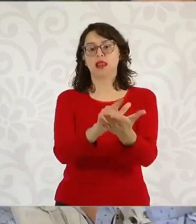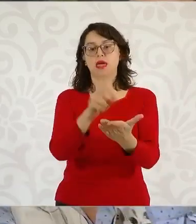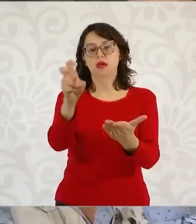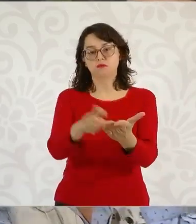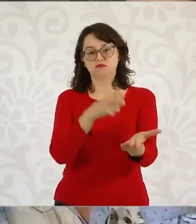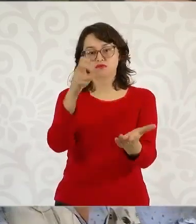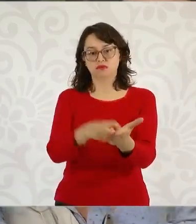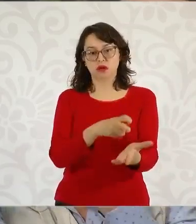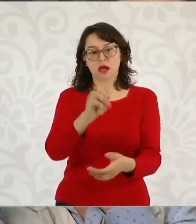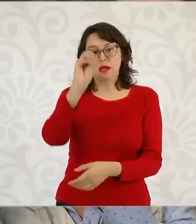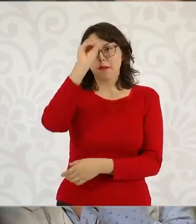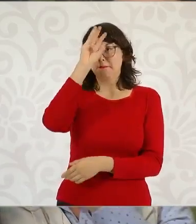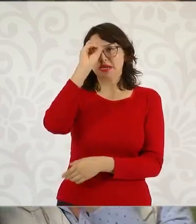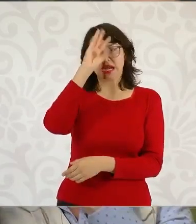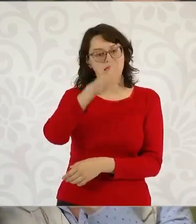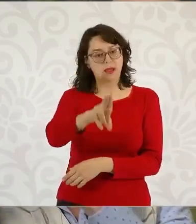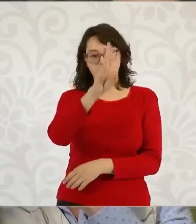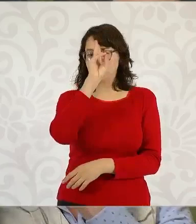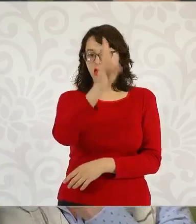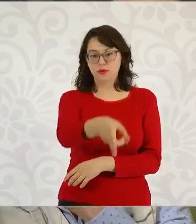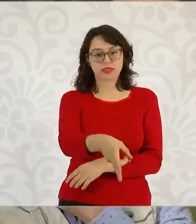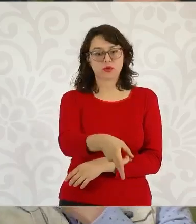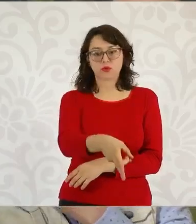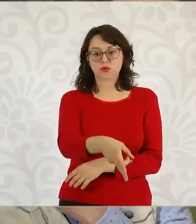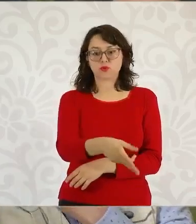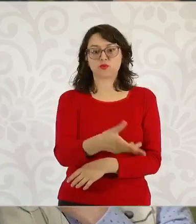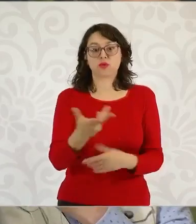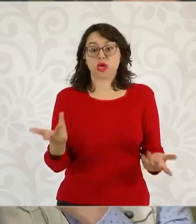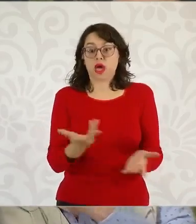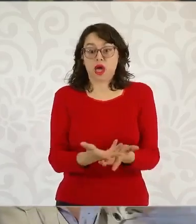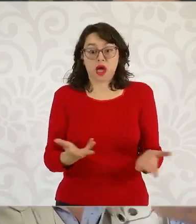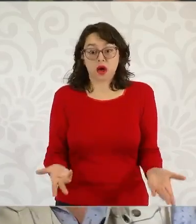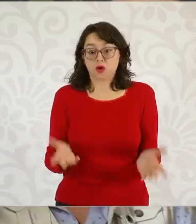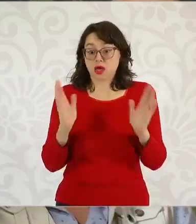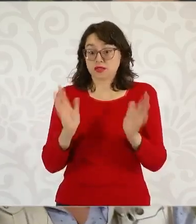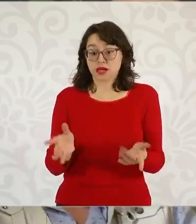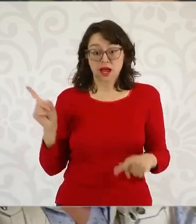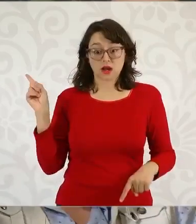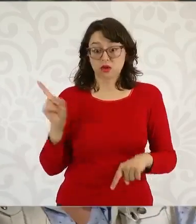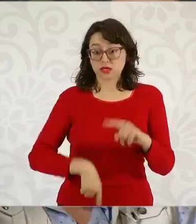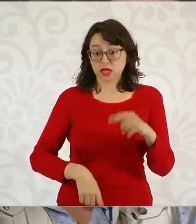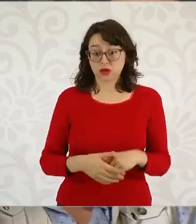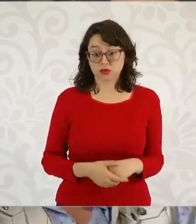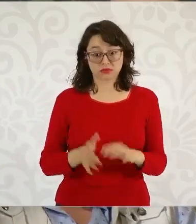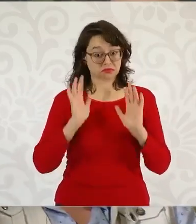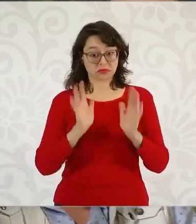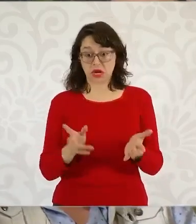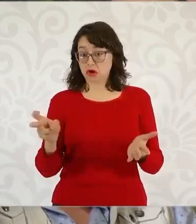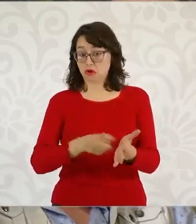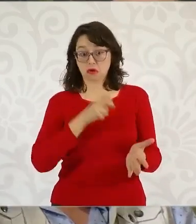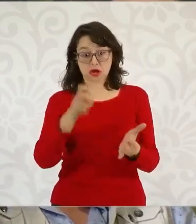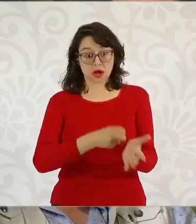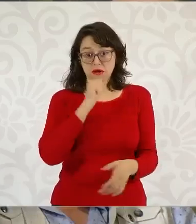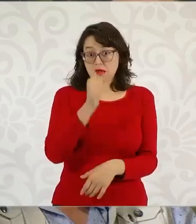que se prohibiera la minería a cielo abierto. Esto ya se echó para atrás, ya no se va a votar eso,